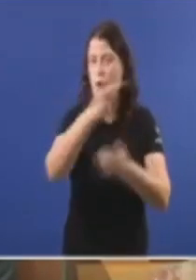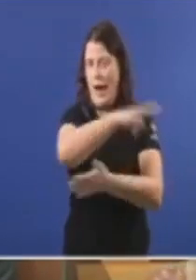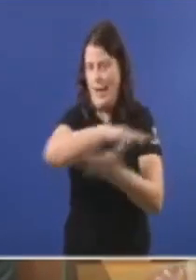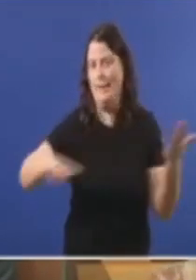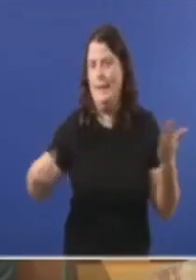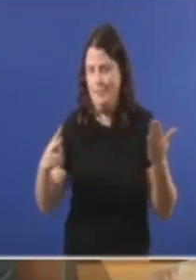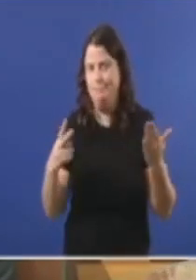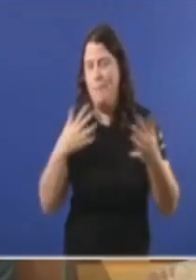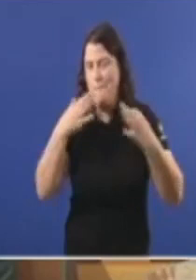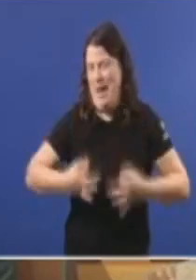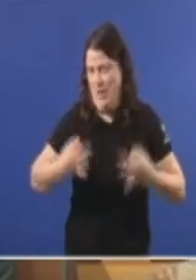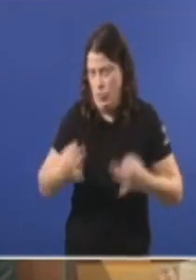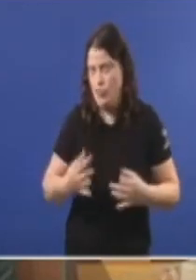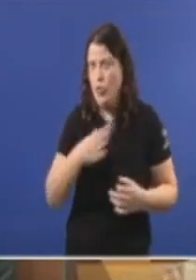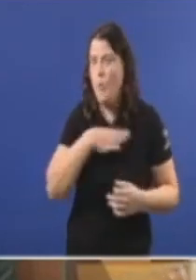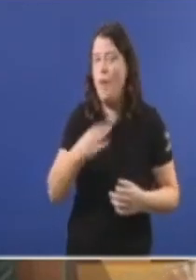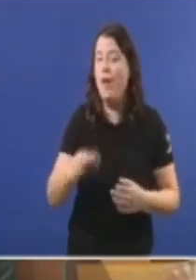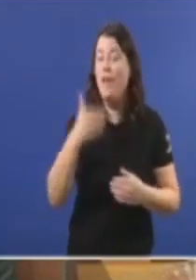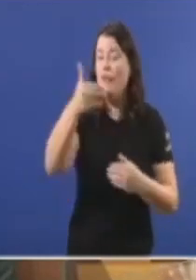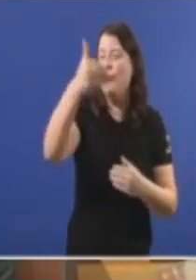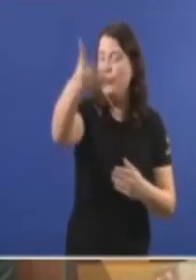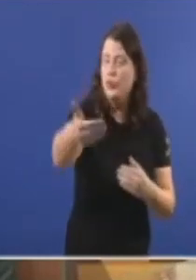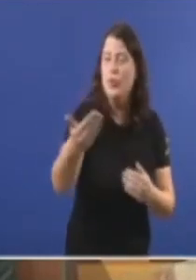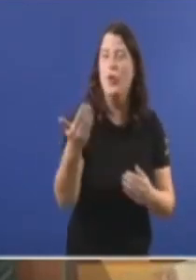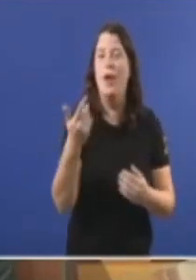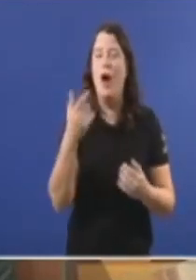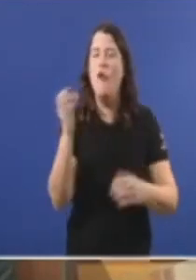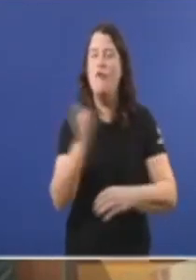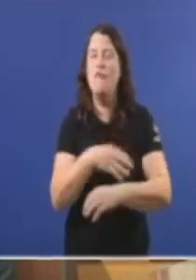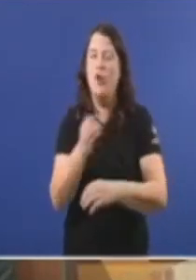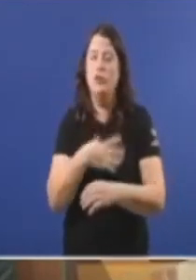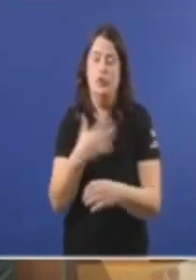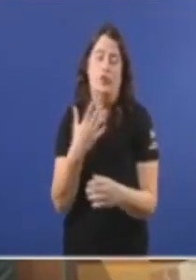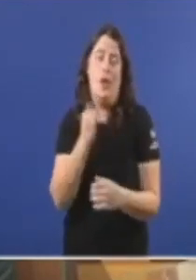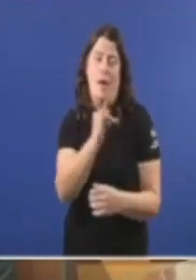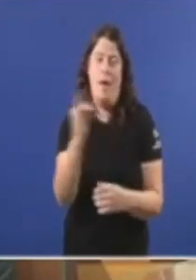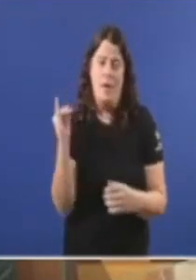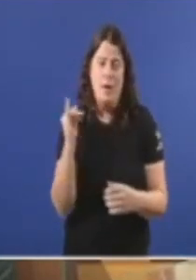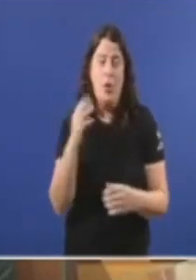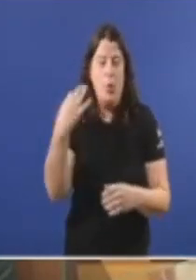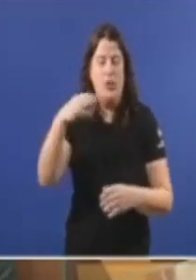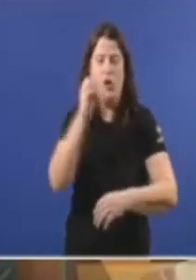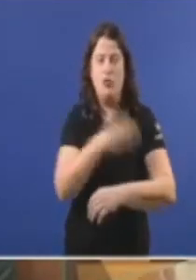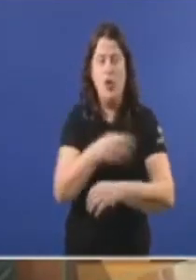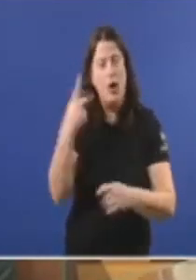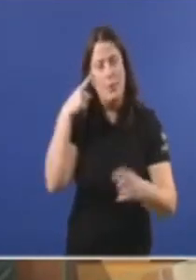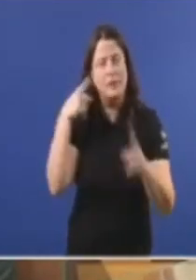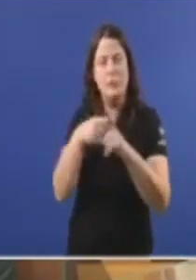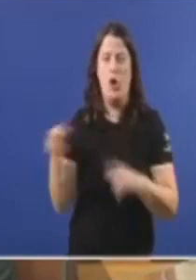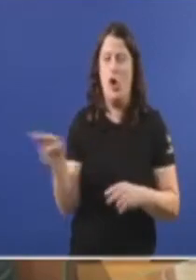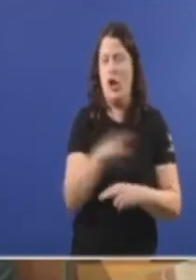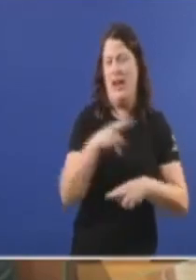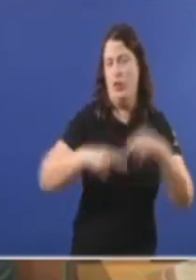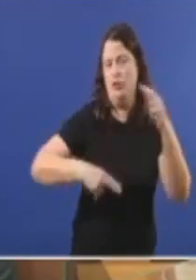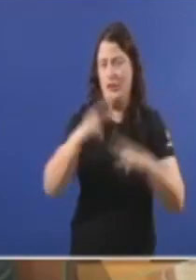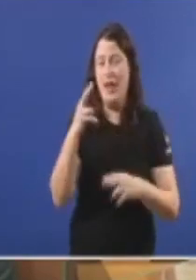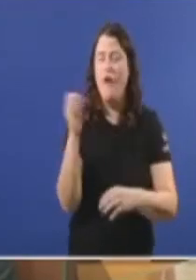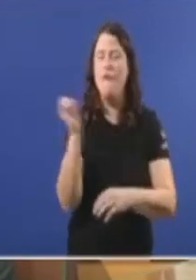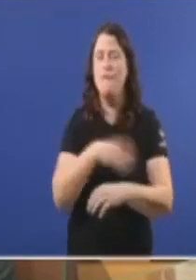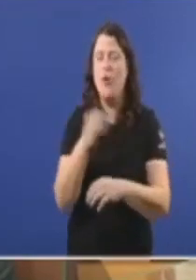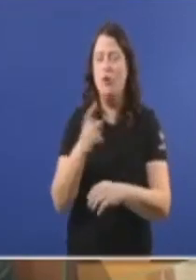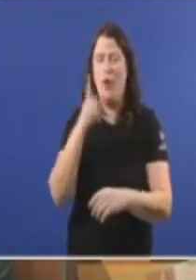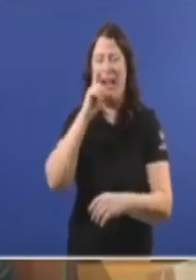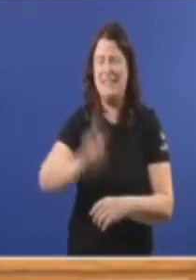e unha parte dese futuro vai escribirse cos únicos fondos que nestos momentos hai para a reconstrucción, que é ese fondo